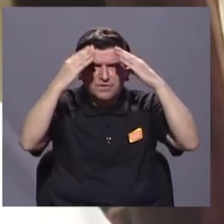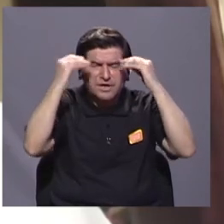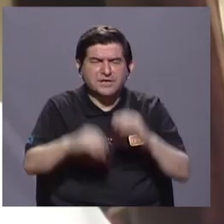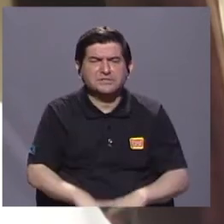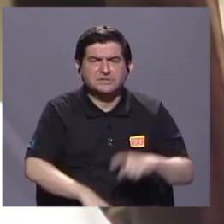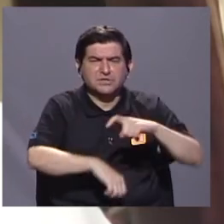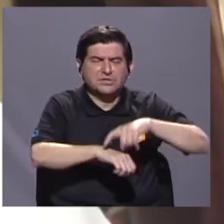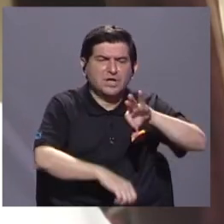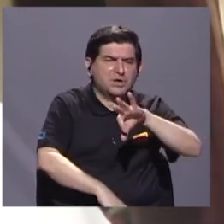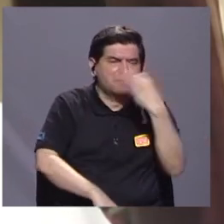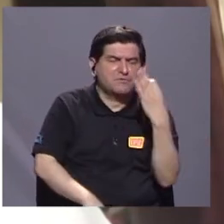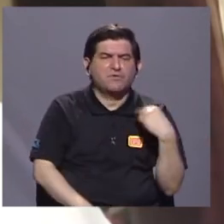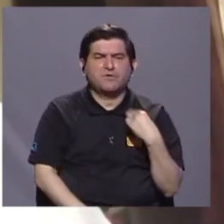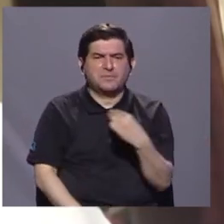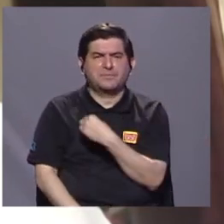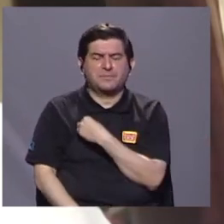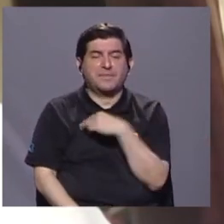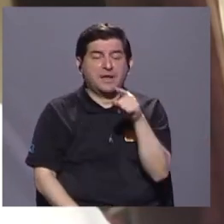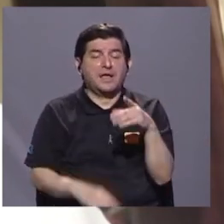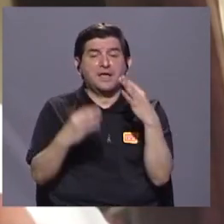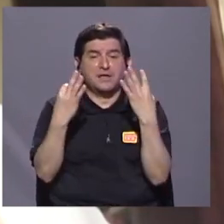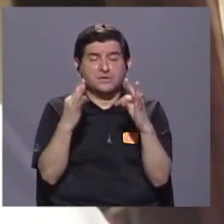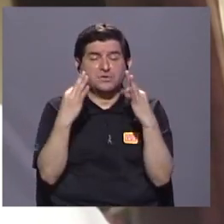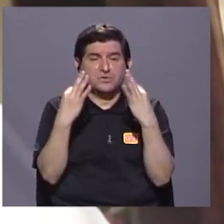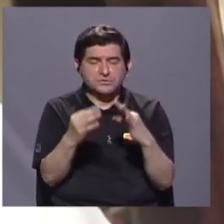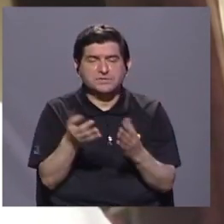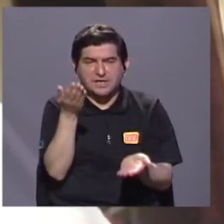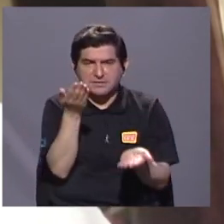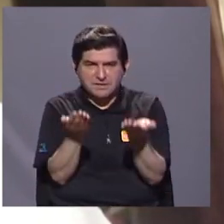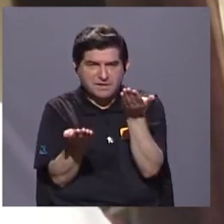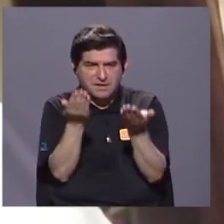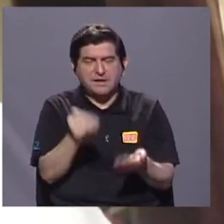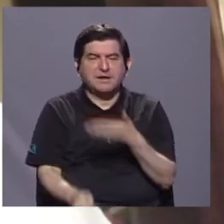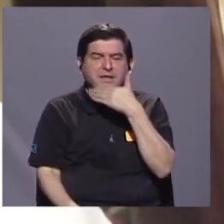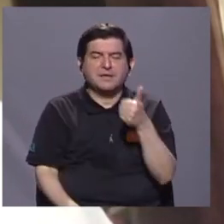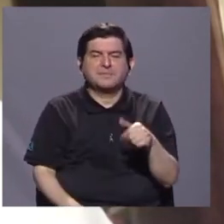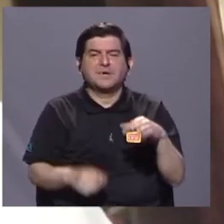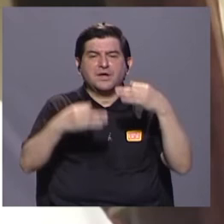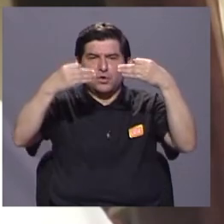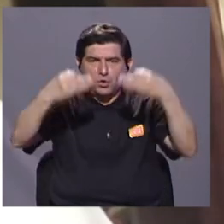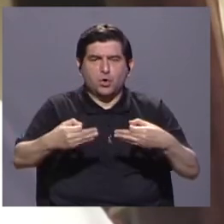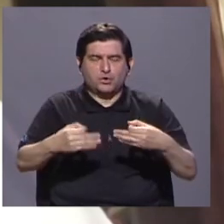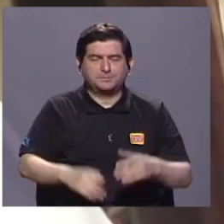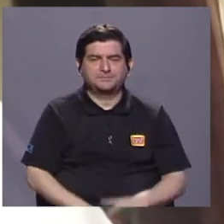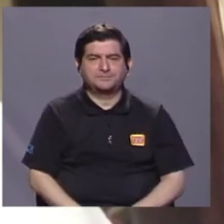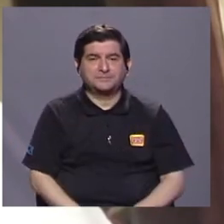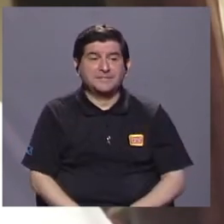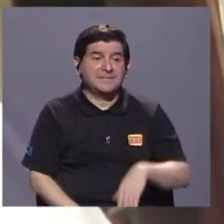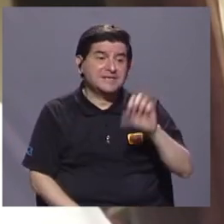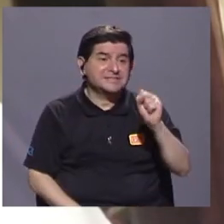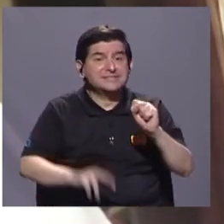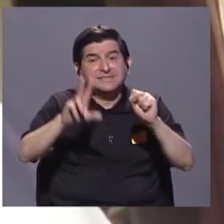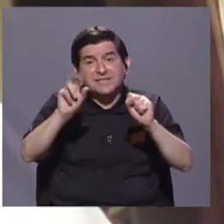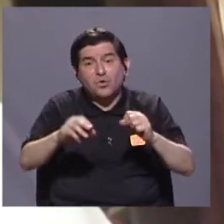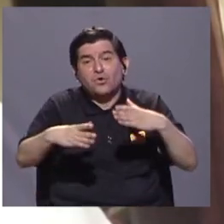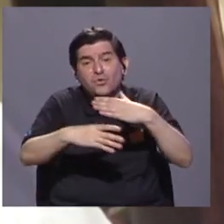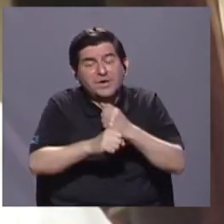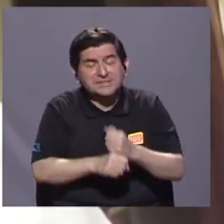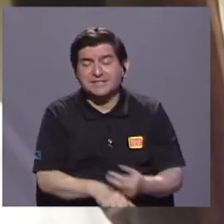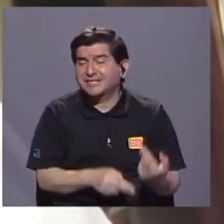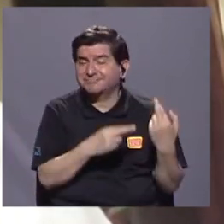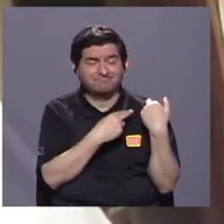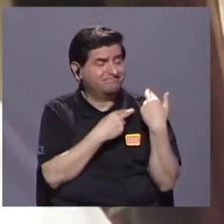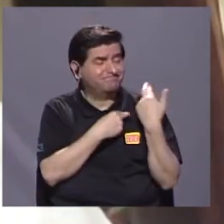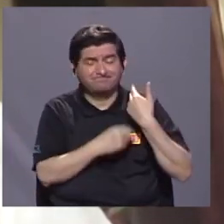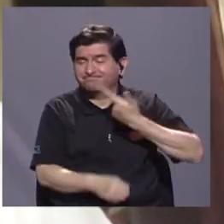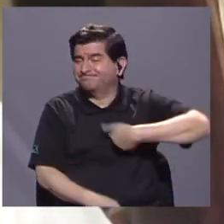tiempo y en forma al ministerio para que ellos traten con esto de hacer un balance y tomar una mejor decisión. El que la tomen o no, ya lastimosamente no es